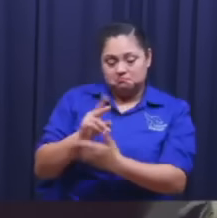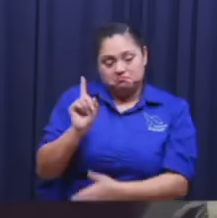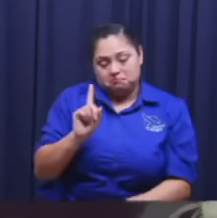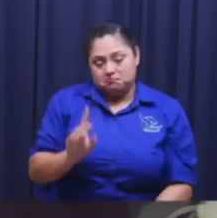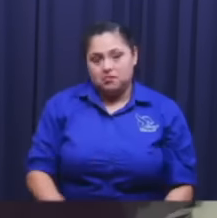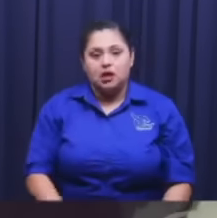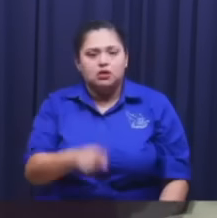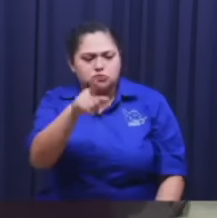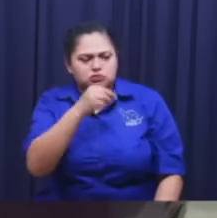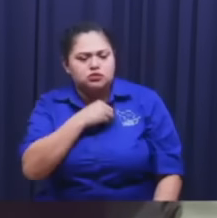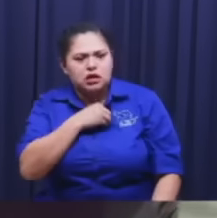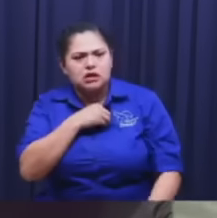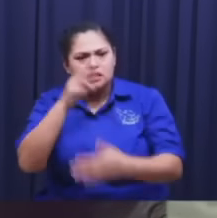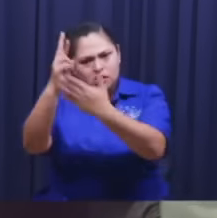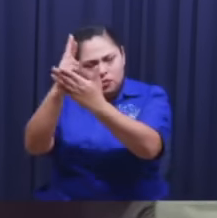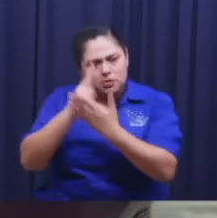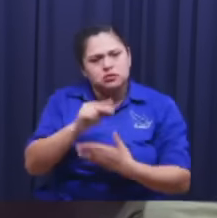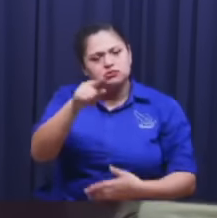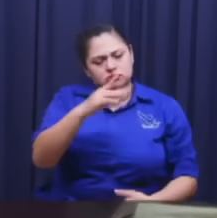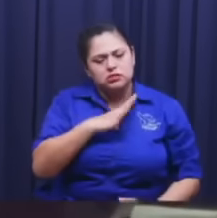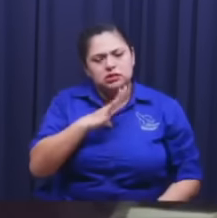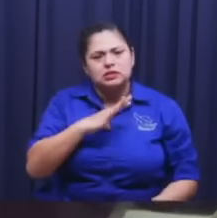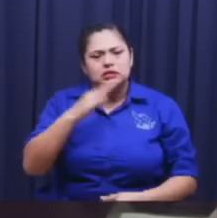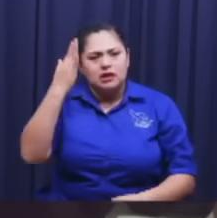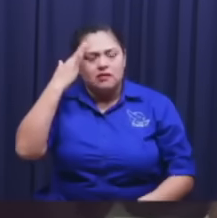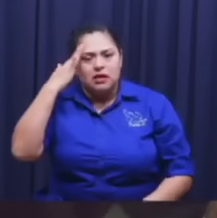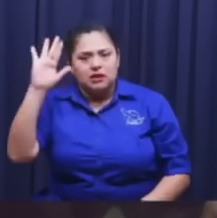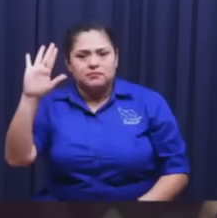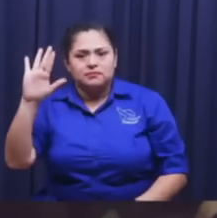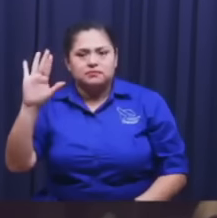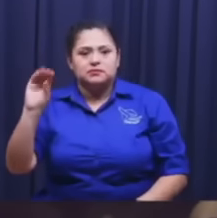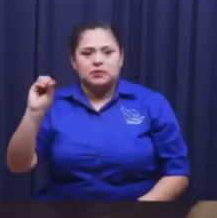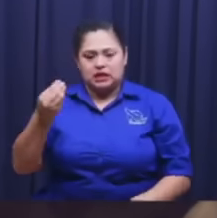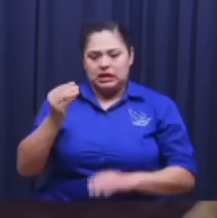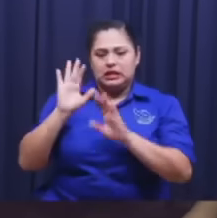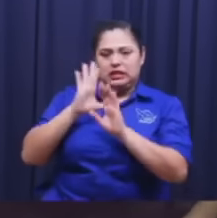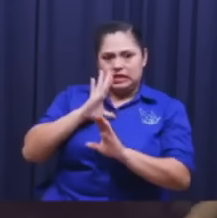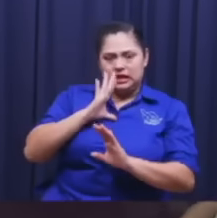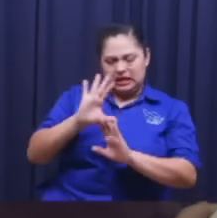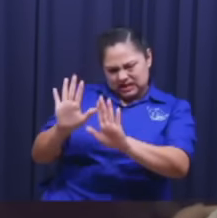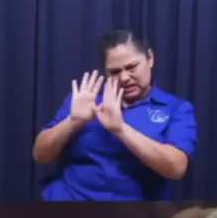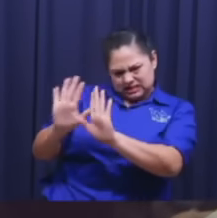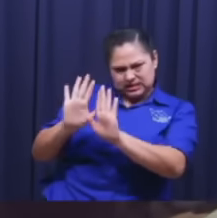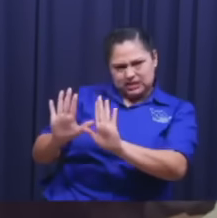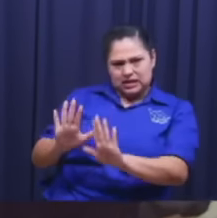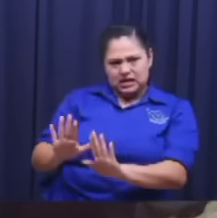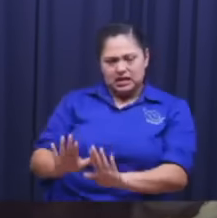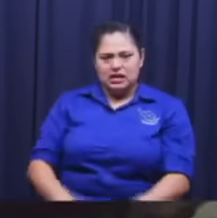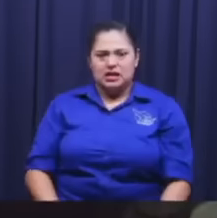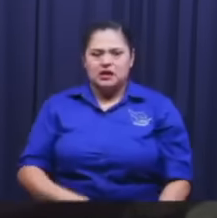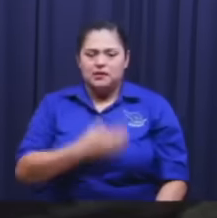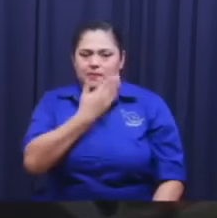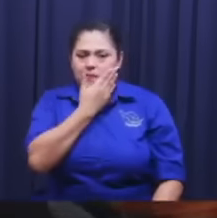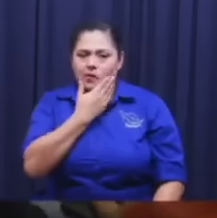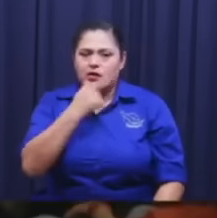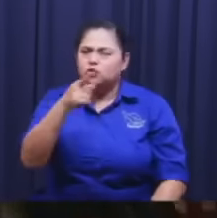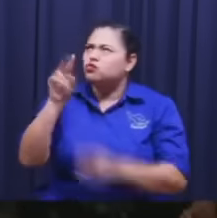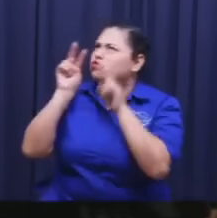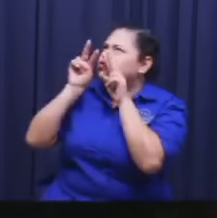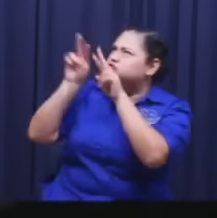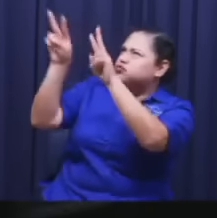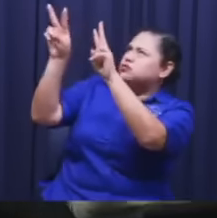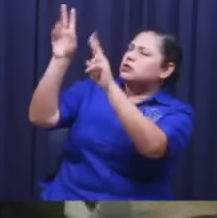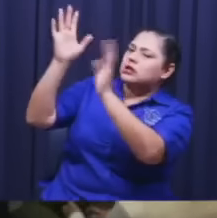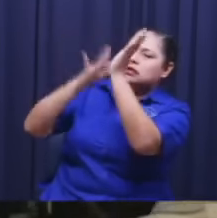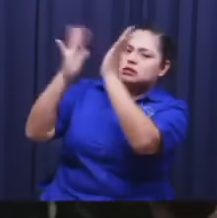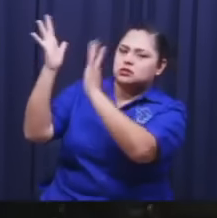Pues si tú quieres la recompensa, tienes que saber que también tienes que ser resistente, perseverante, ir en pos de ello, decir,